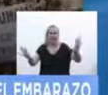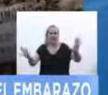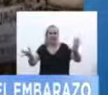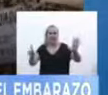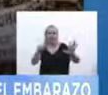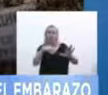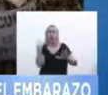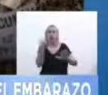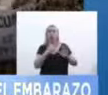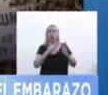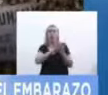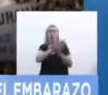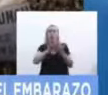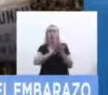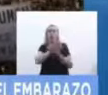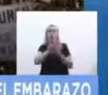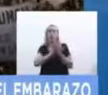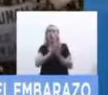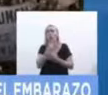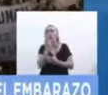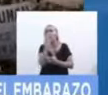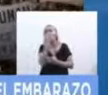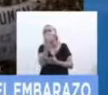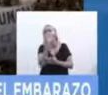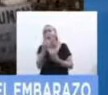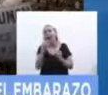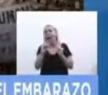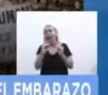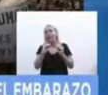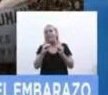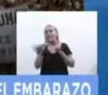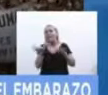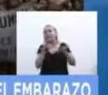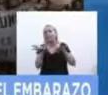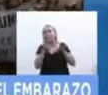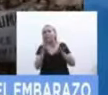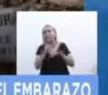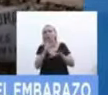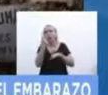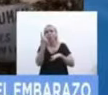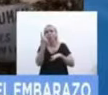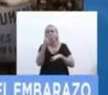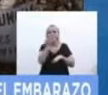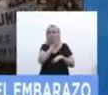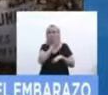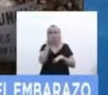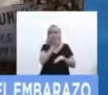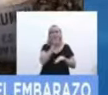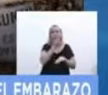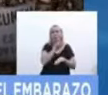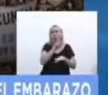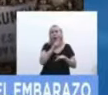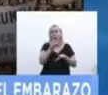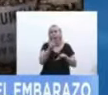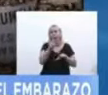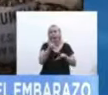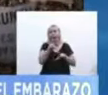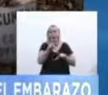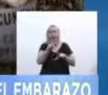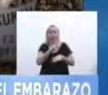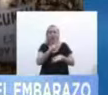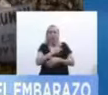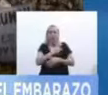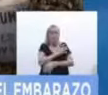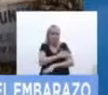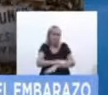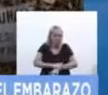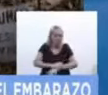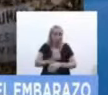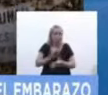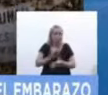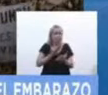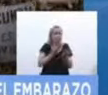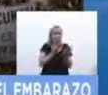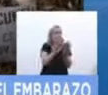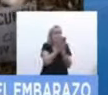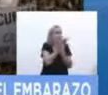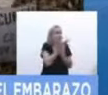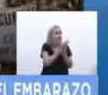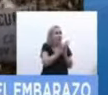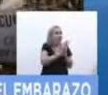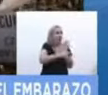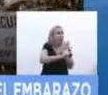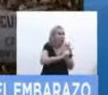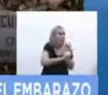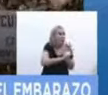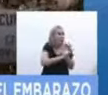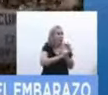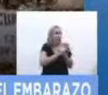resolver una situación de una mujer totalmente vulnerable que acude a un